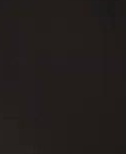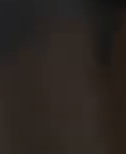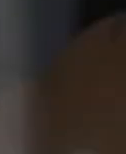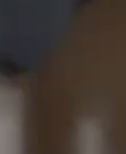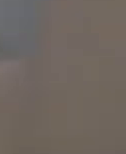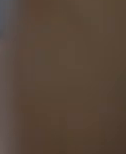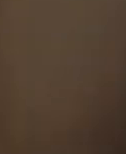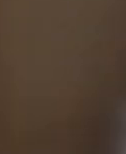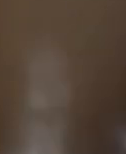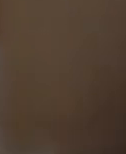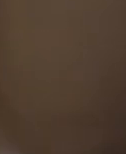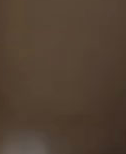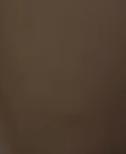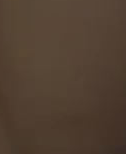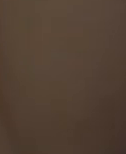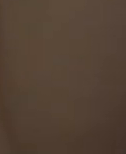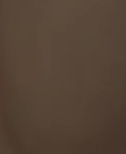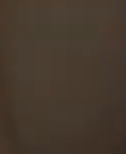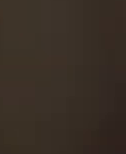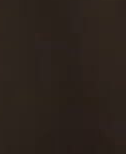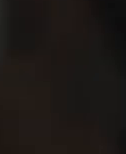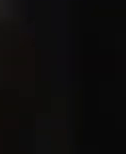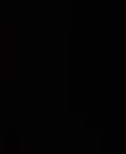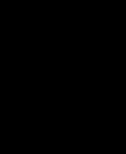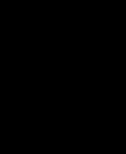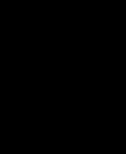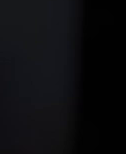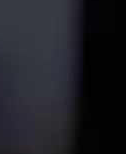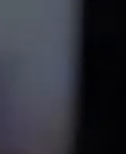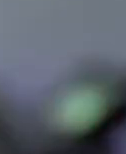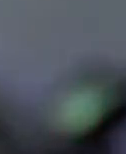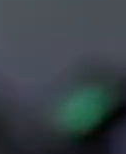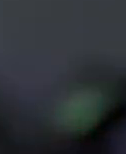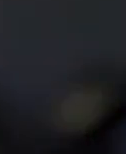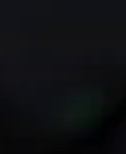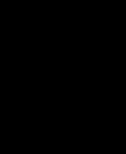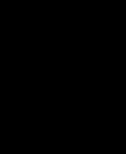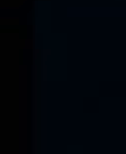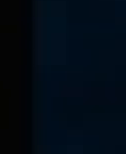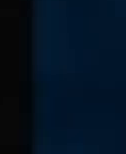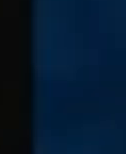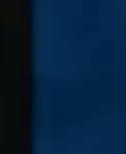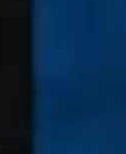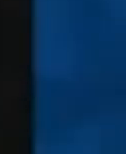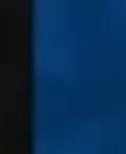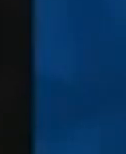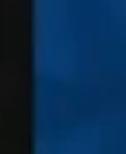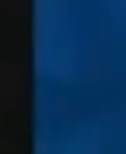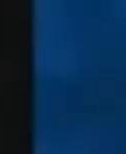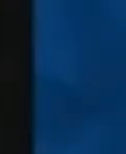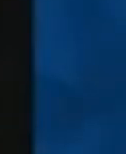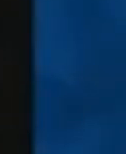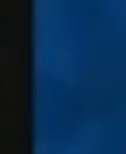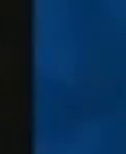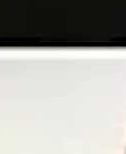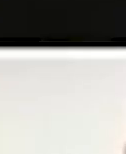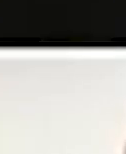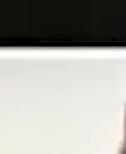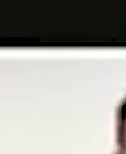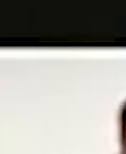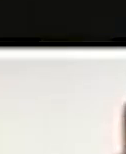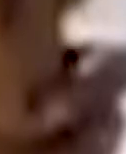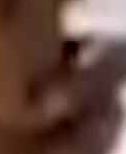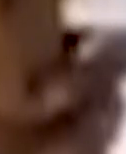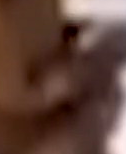Uno de los métodos recurrentes de los enemigos de la Revolución Cubana. No me empinguen. Promueve a través de canales y de redes